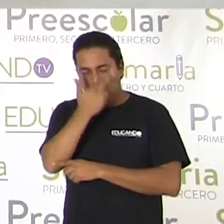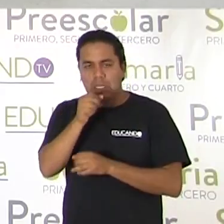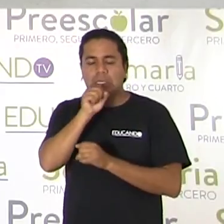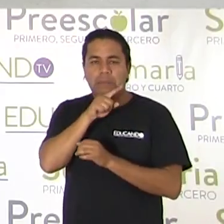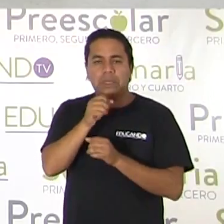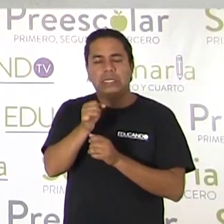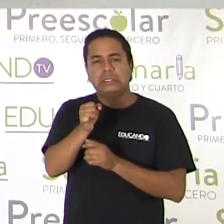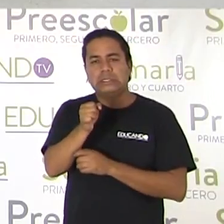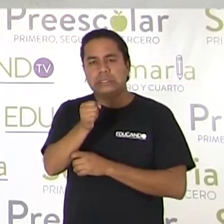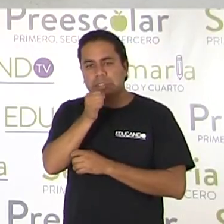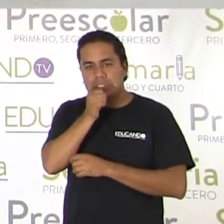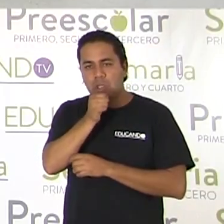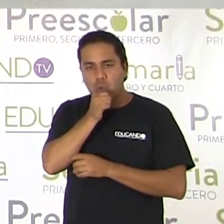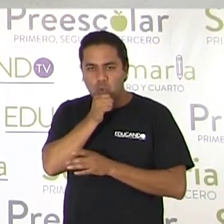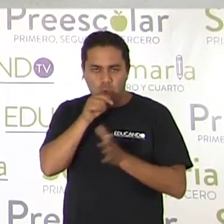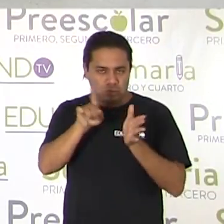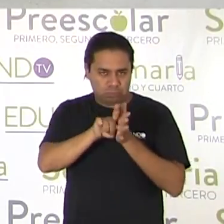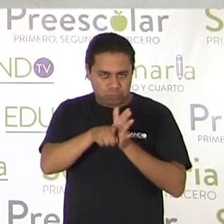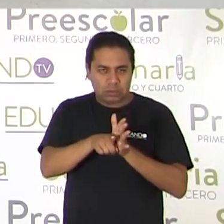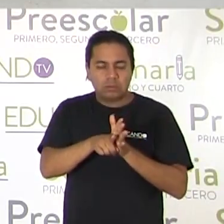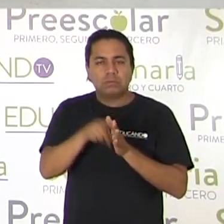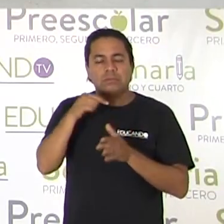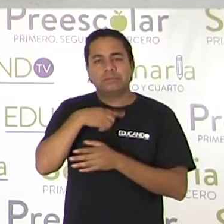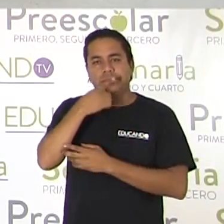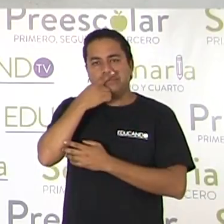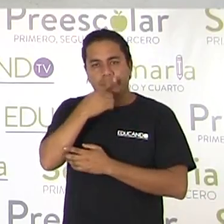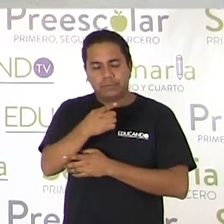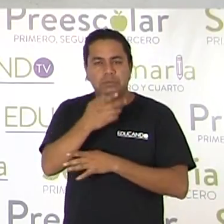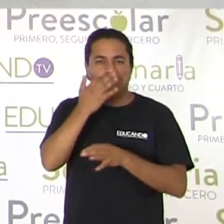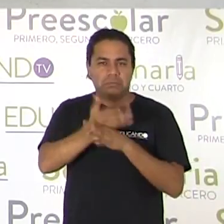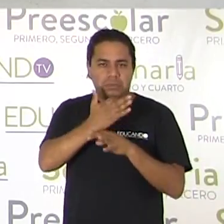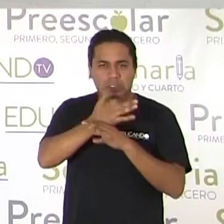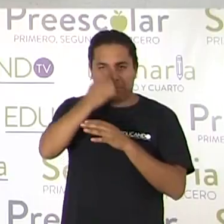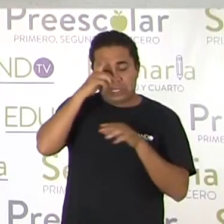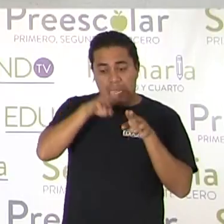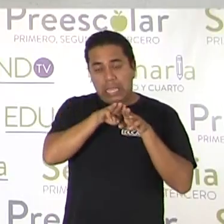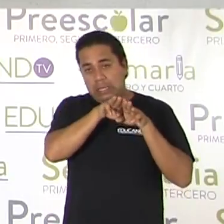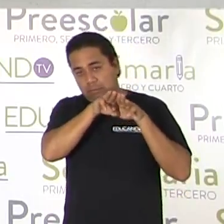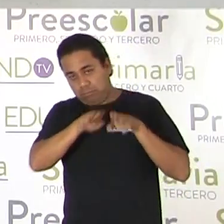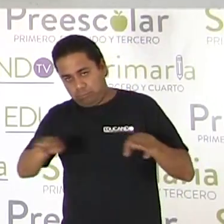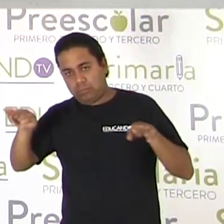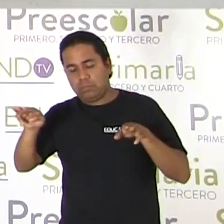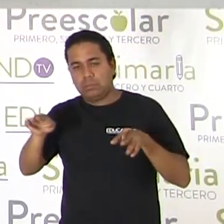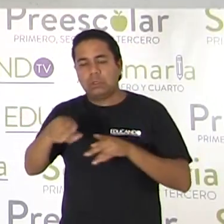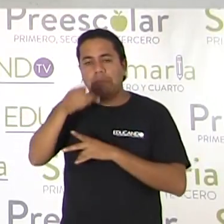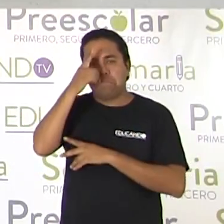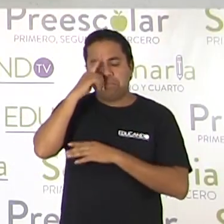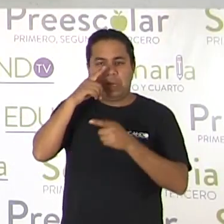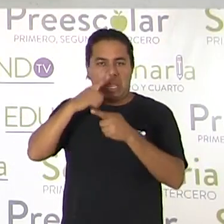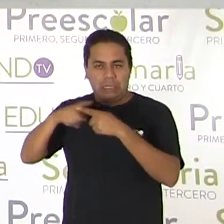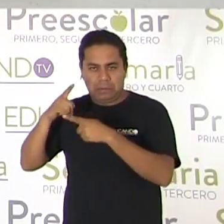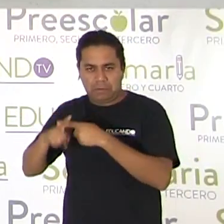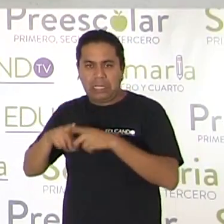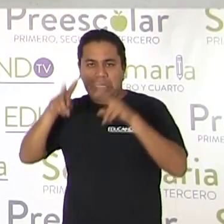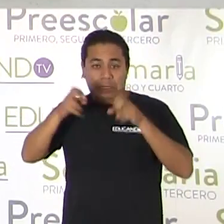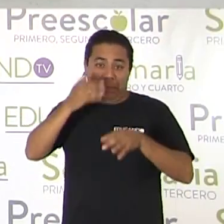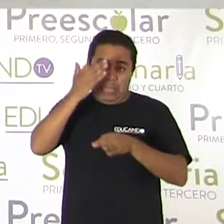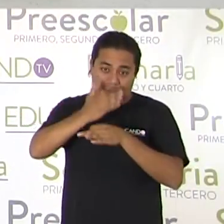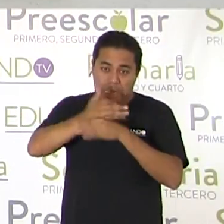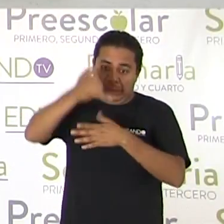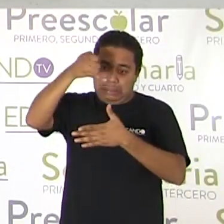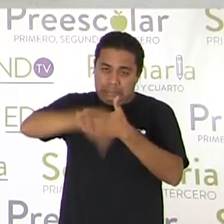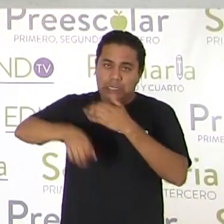para ejemplificarte, estuvimos viendo entonces unidades de longitud. Ya para estarnos adentrando al tema, que es el día